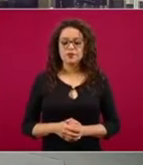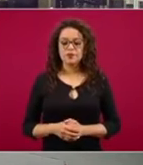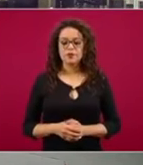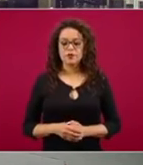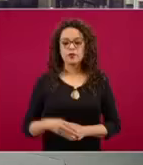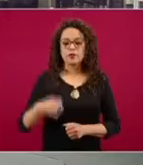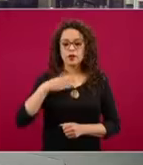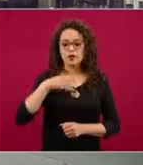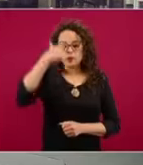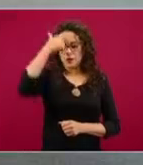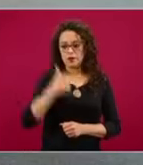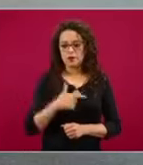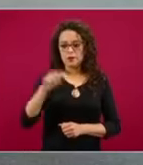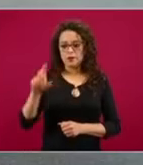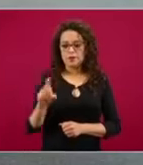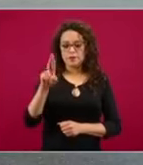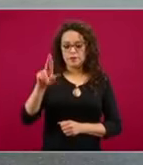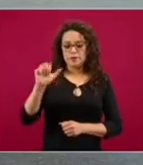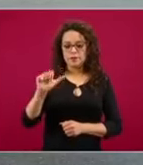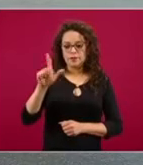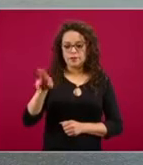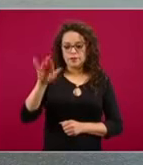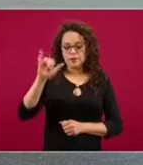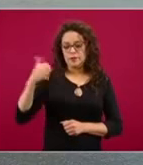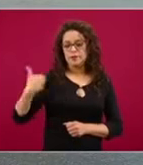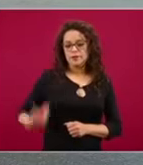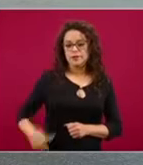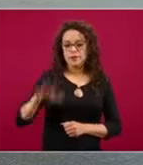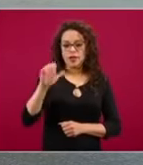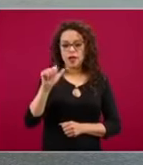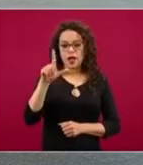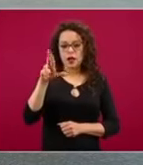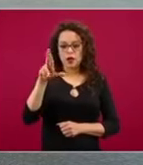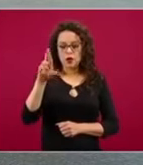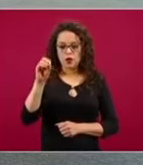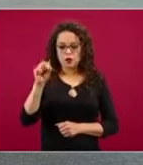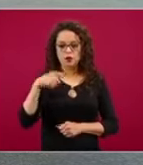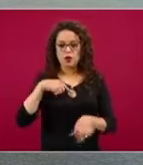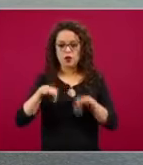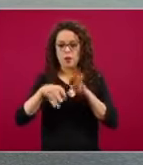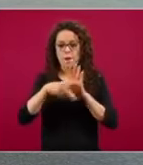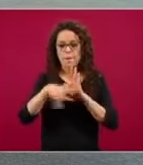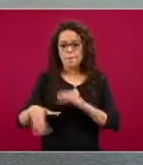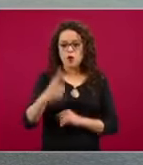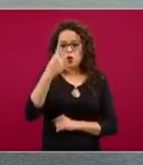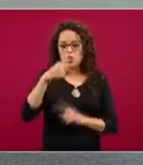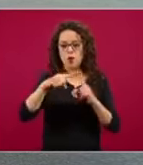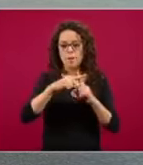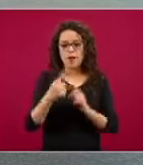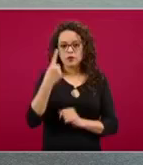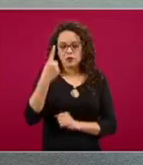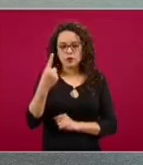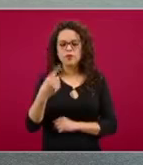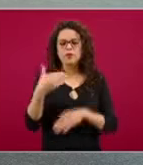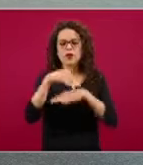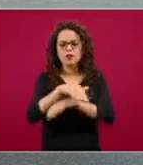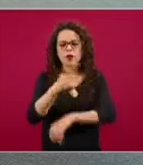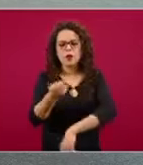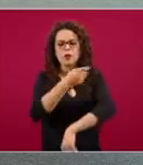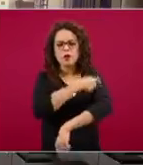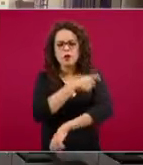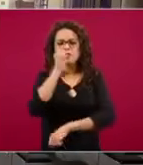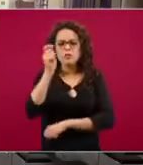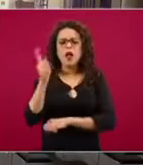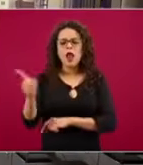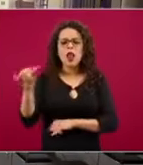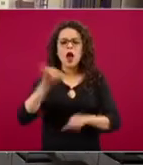Buenas noches, doctora Lomía. Buenas noches. Carlos Zavala, del 1+1. Doctor, respecto a la vacuna Pfizer, ¿qué hay respecto a